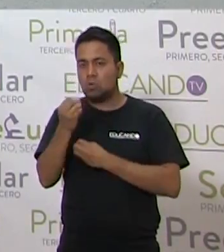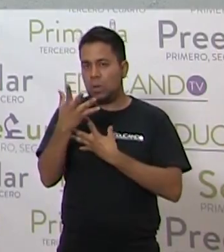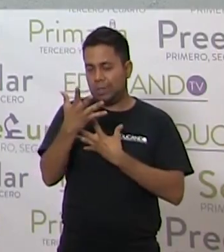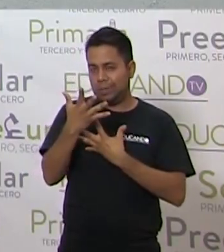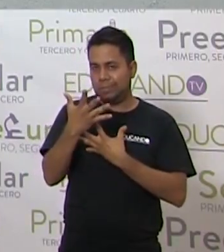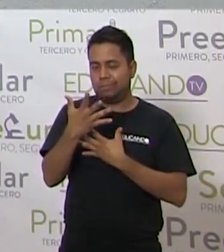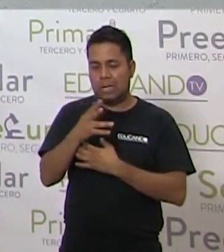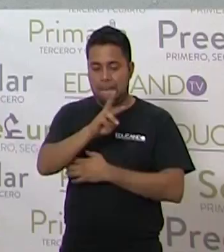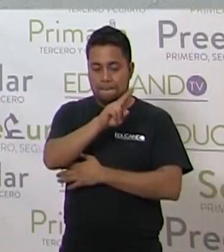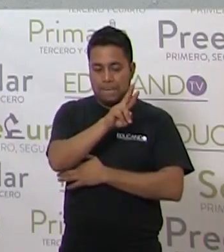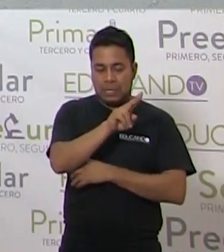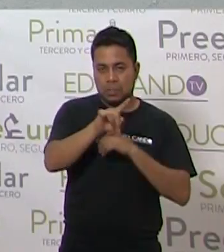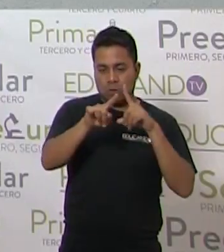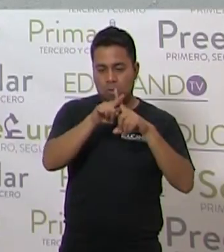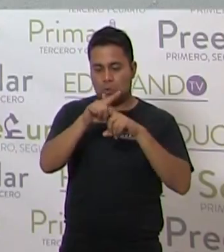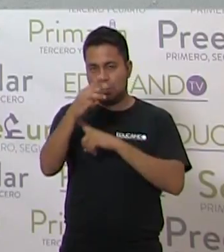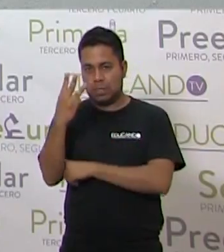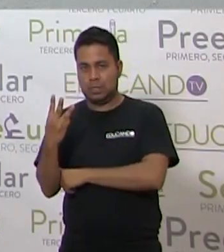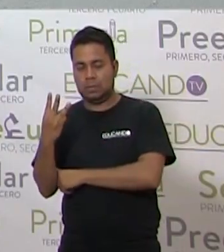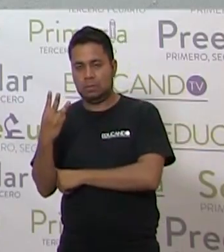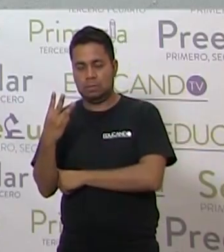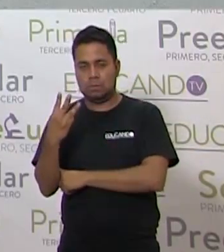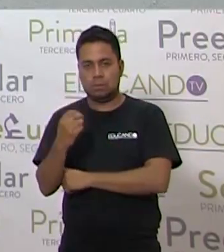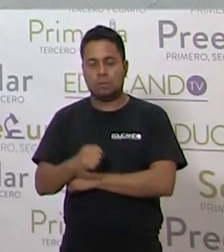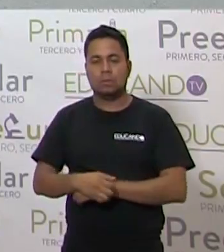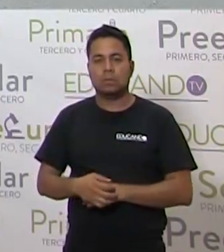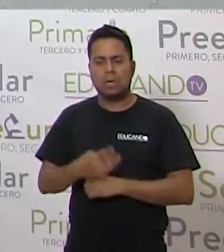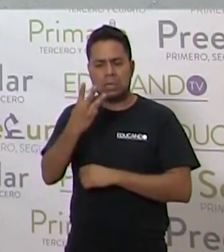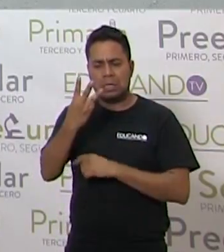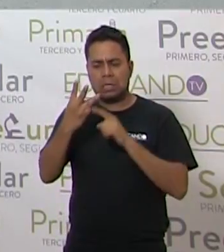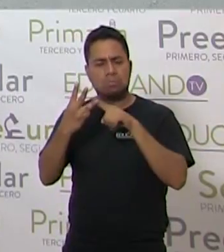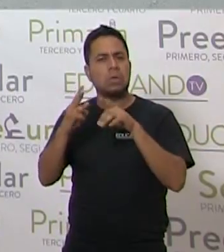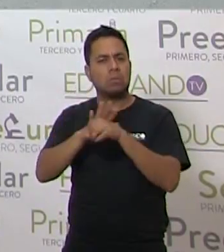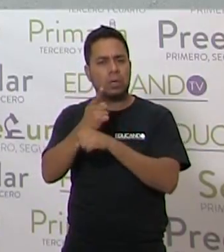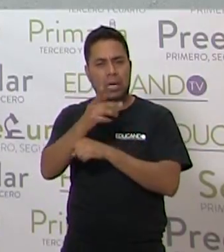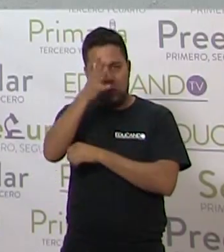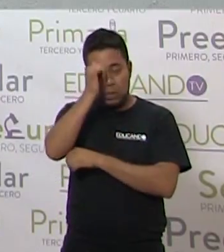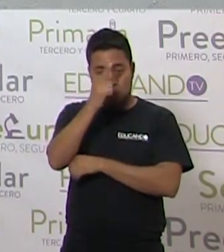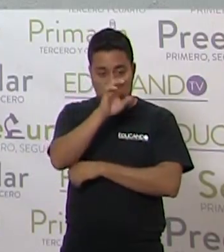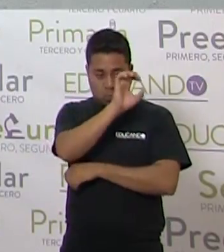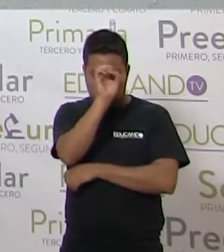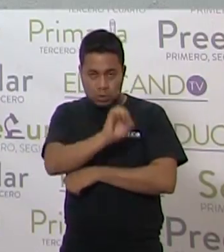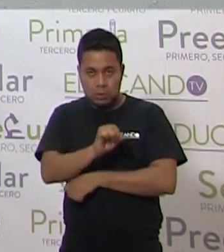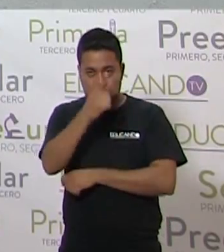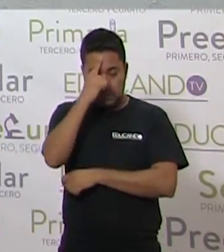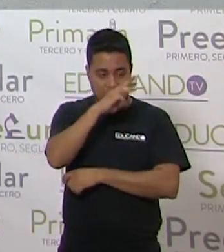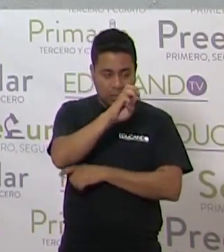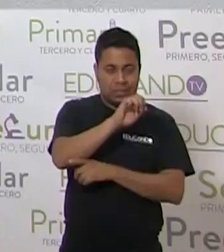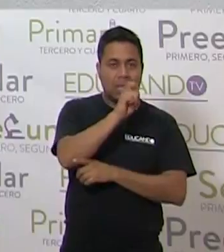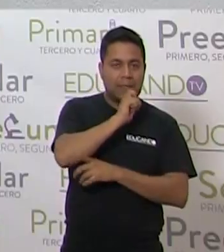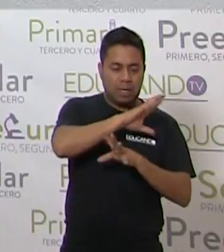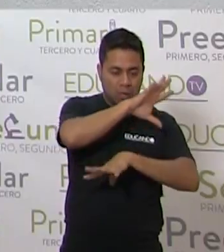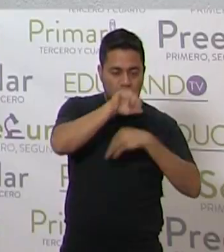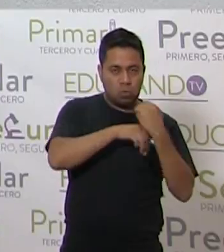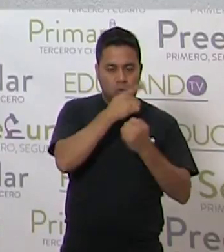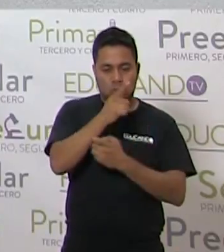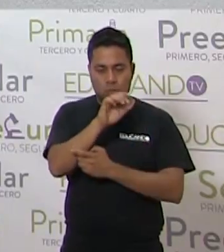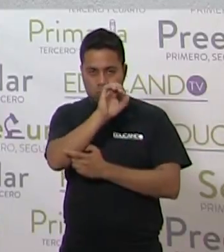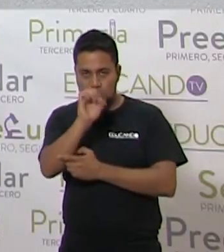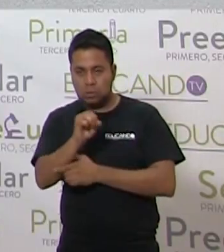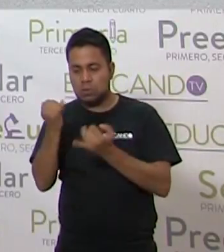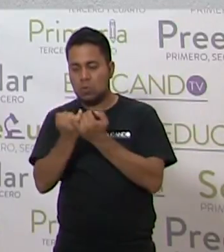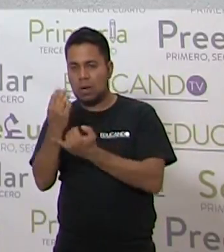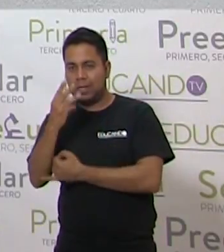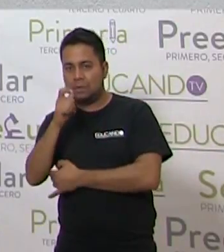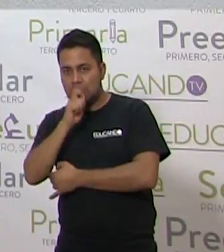25 * 3 3 porque 3 representa el 1% de las 300 paletas